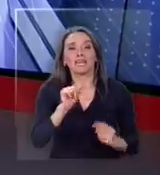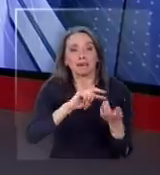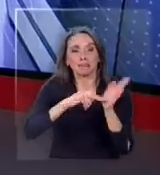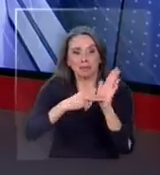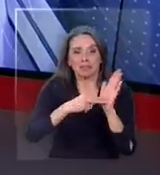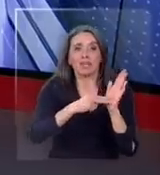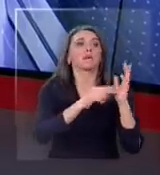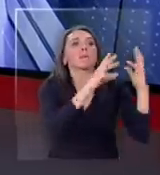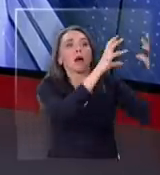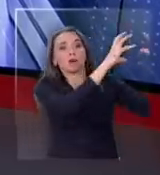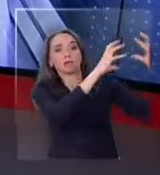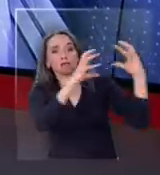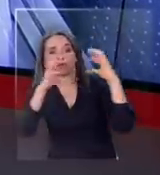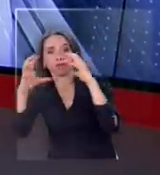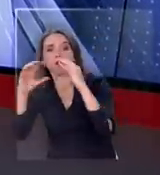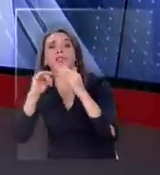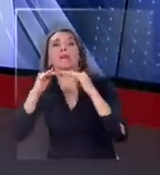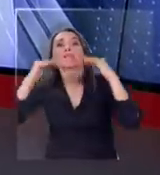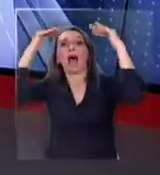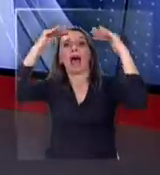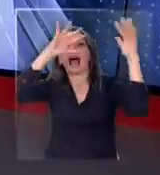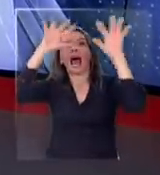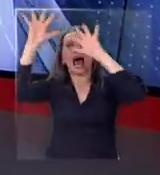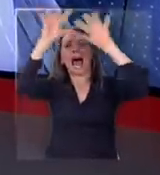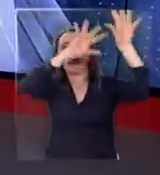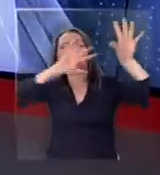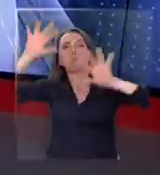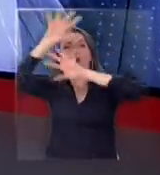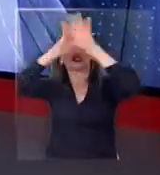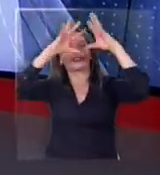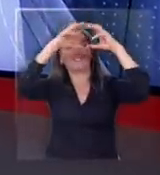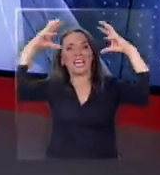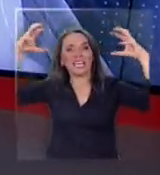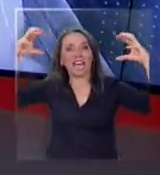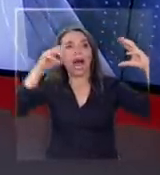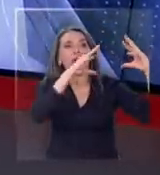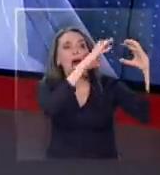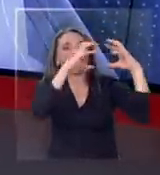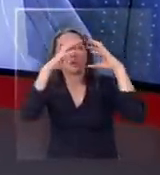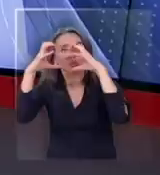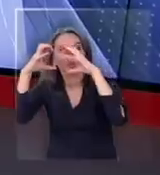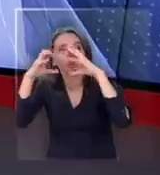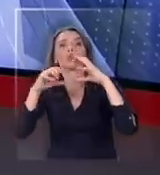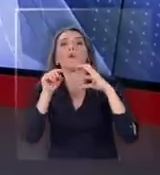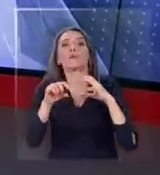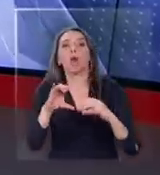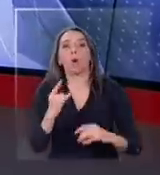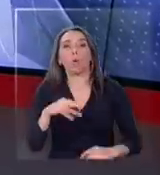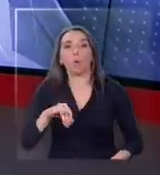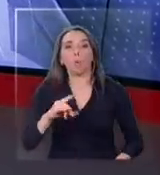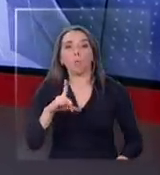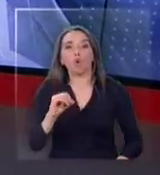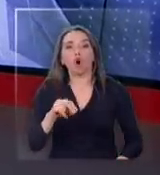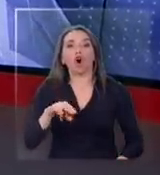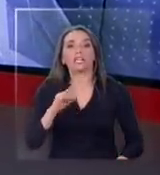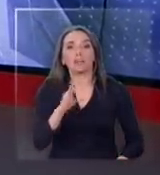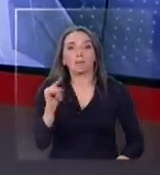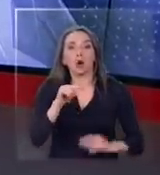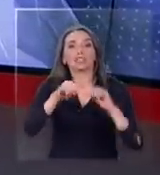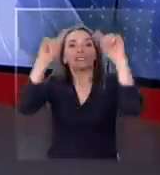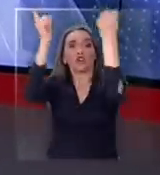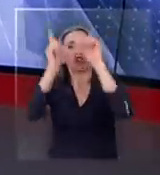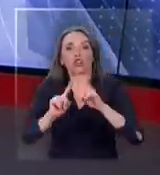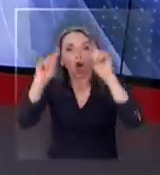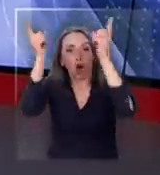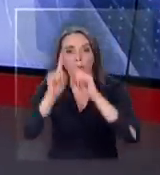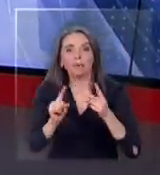sistema frontal puede venir esta inestabilidad atmosférica que nos trae esto, la nube cúmulo nimbus, que es la encargada de qué, de traernos las tormentas